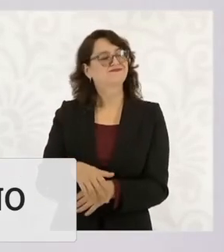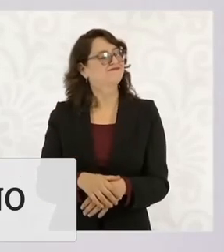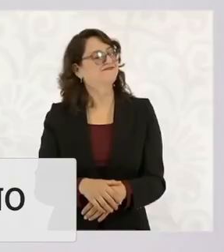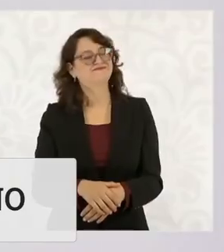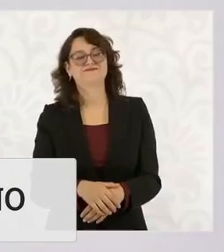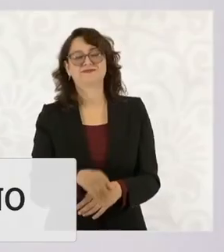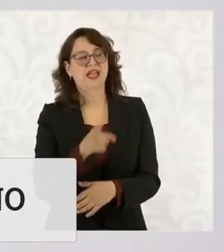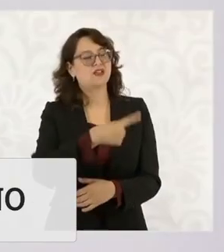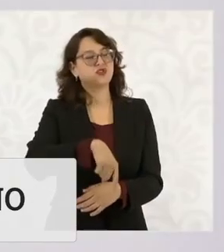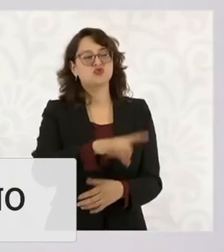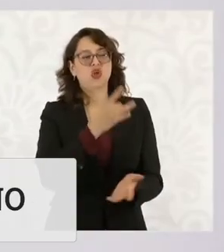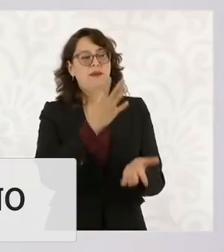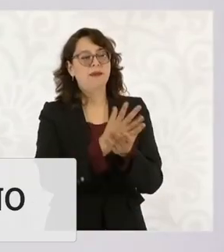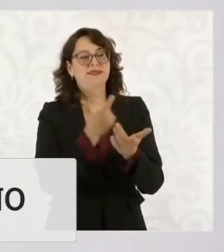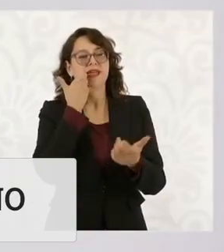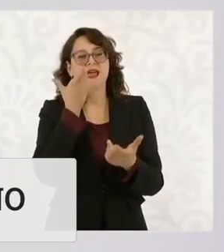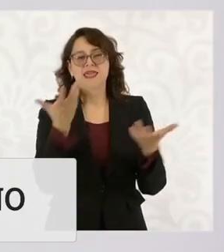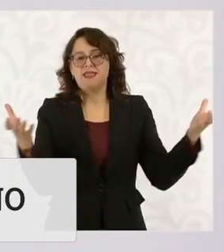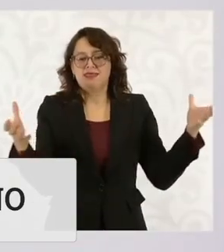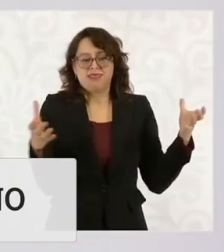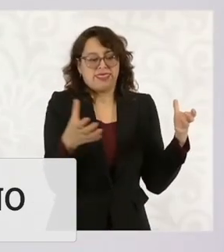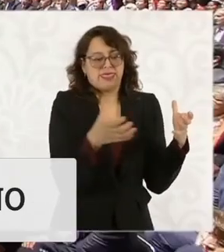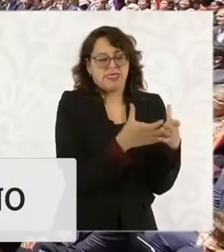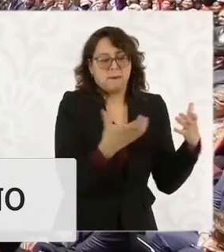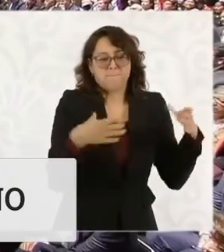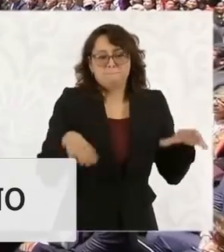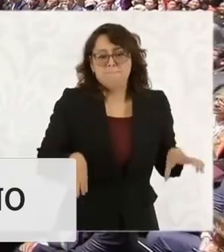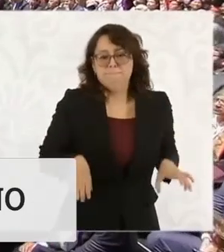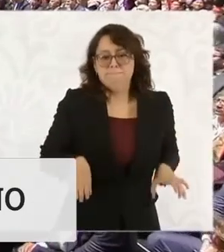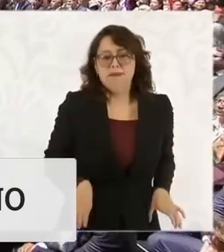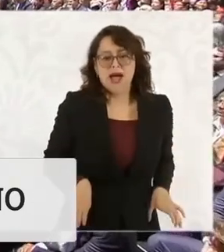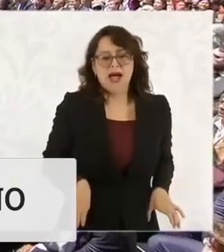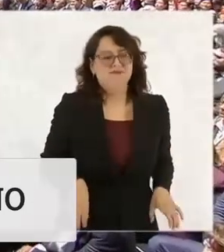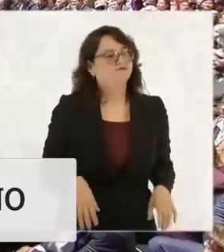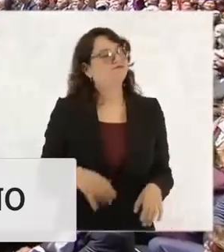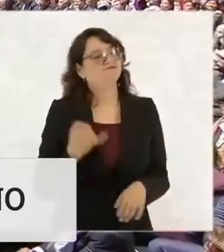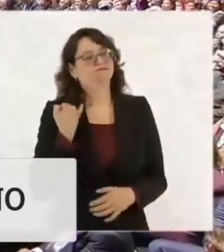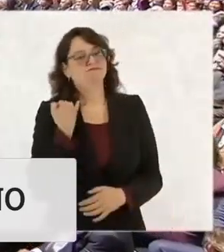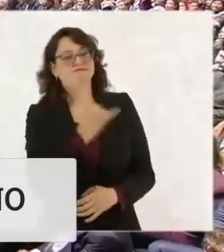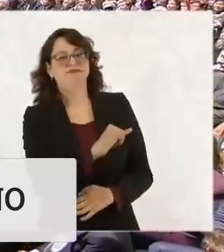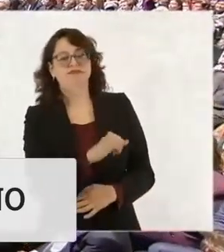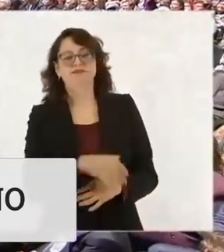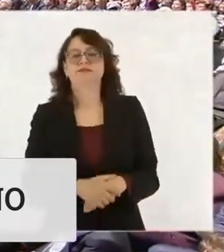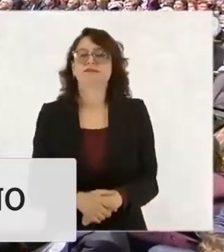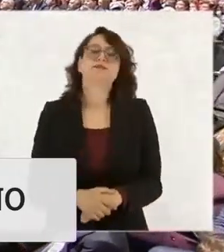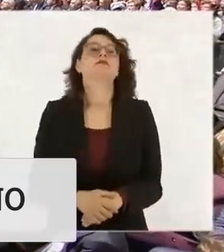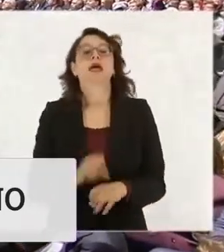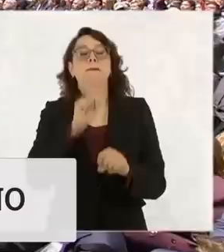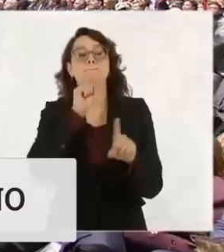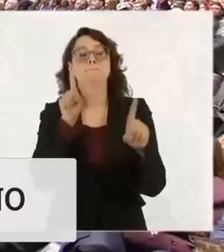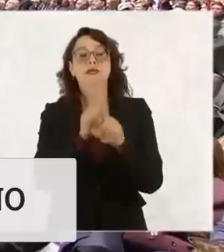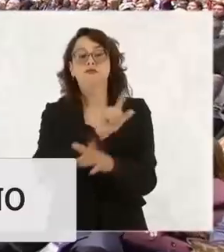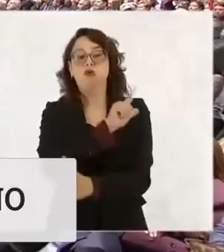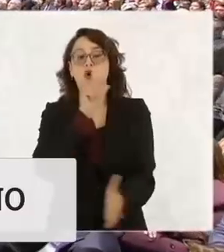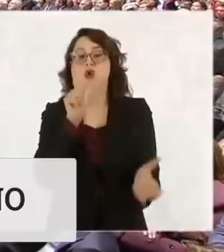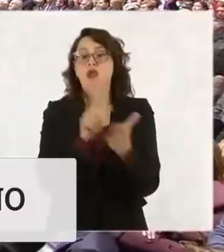la concentración de la riqueza. Mediante una reforma legal, garantizamos la seguridad social integral